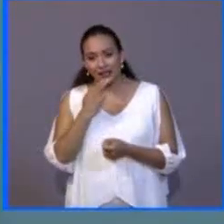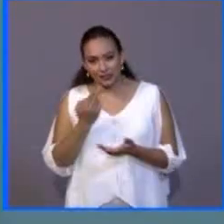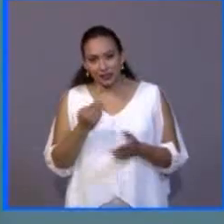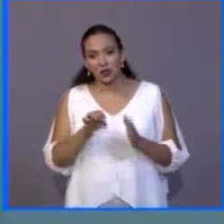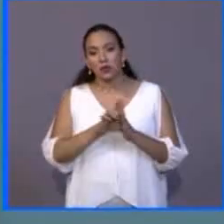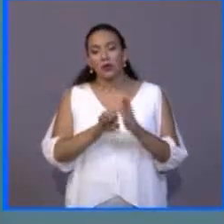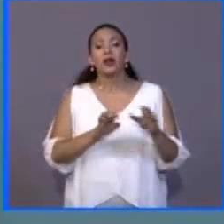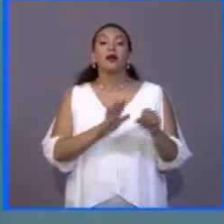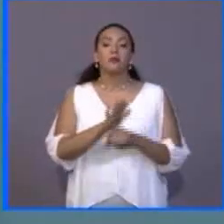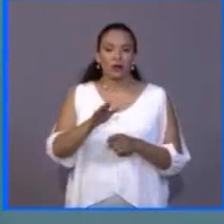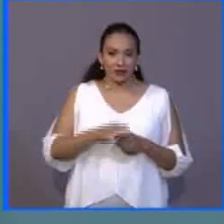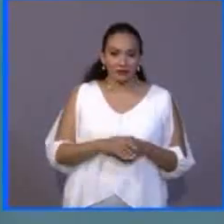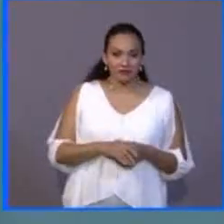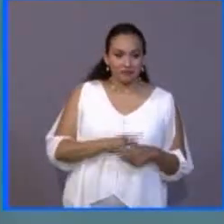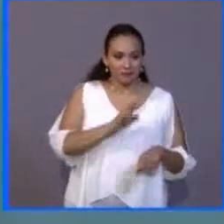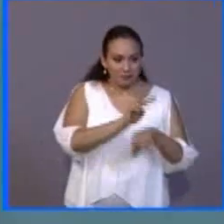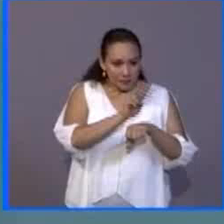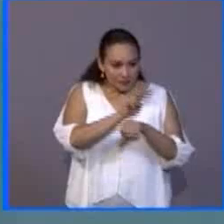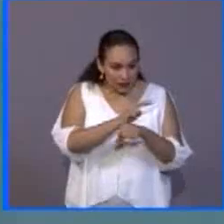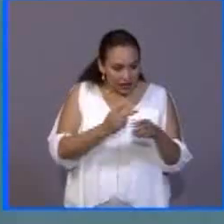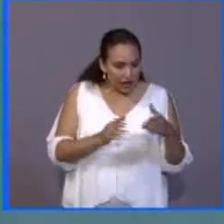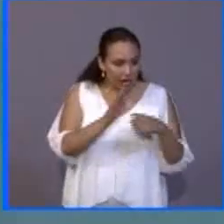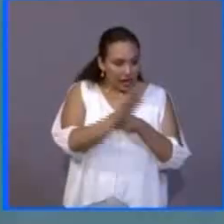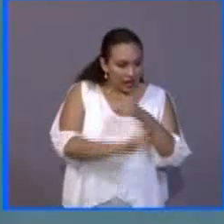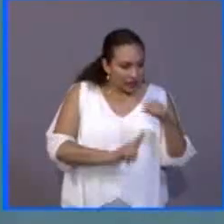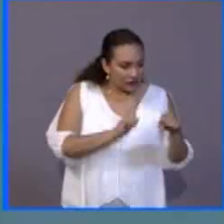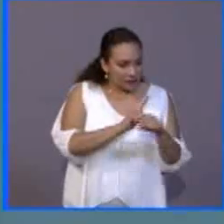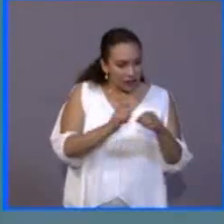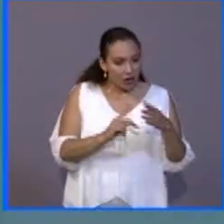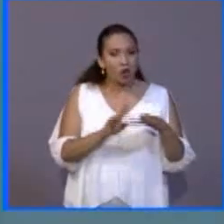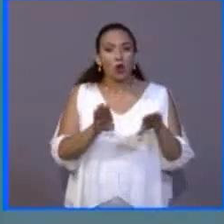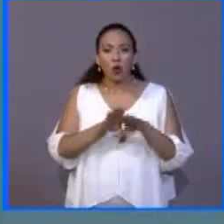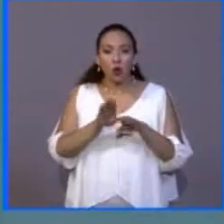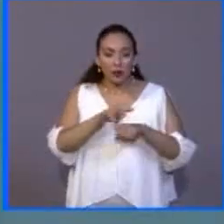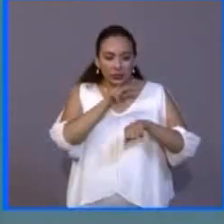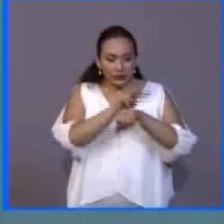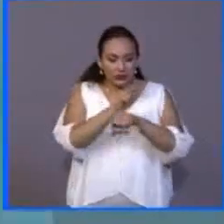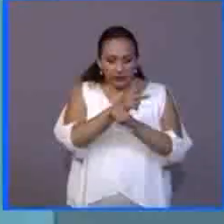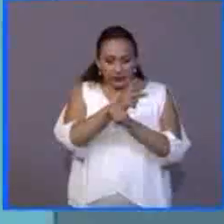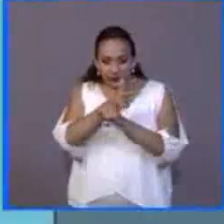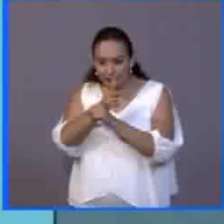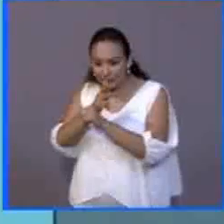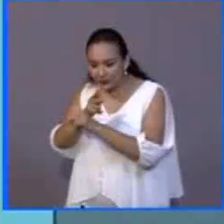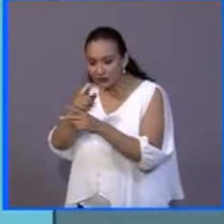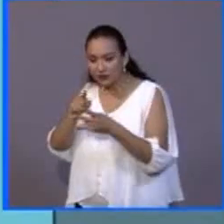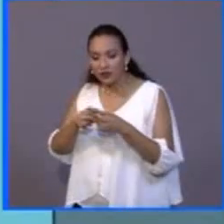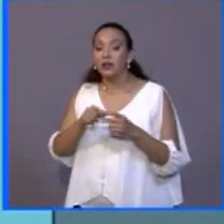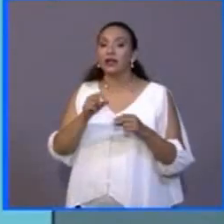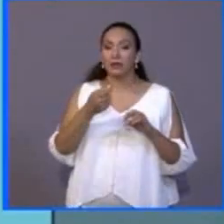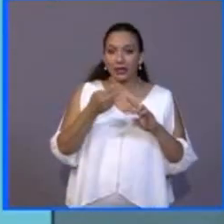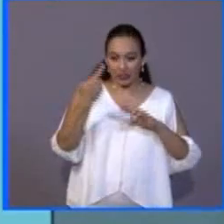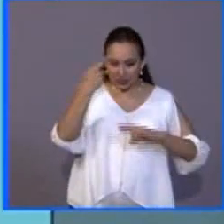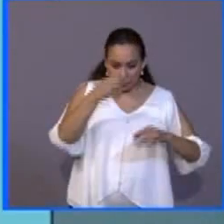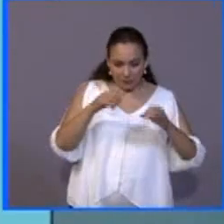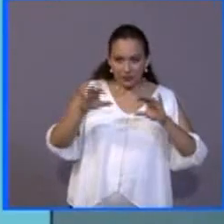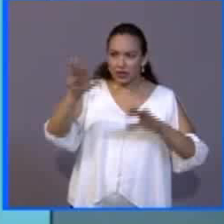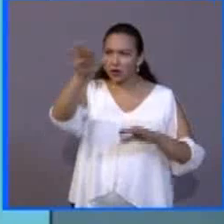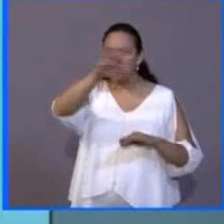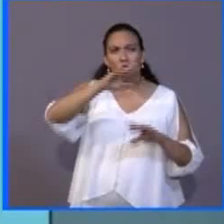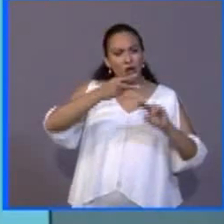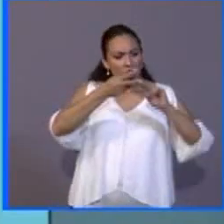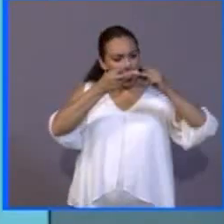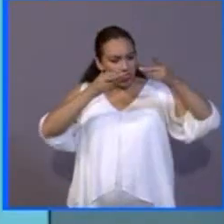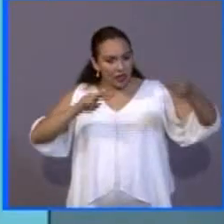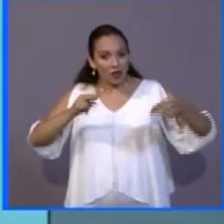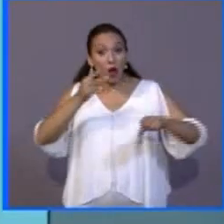apoyo son el monitoreo de ecosistemas y especies a través de sensores ambientales, secuenciación de ADN ambiental y